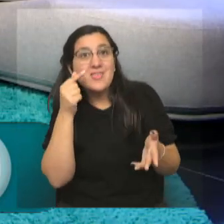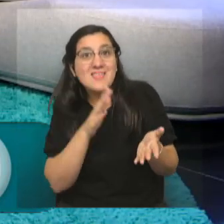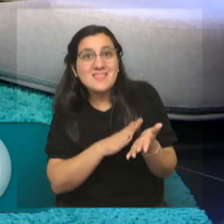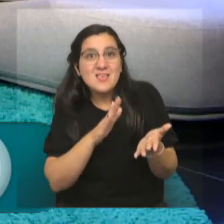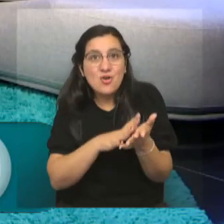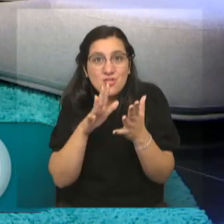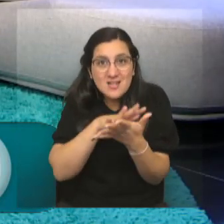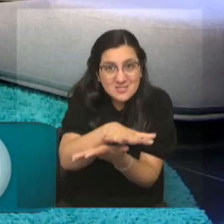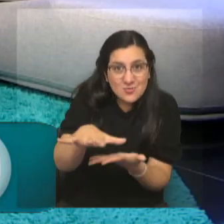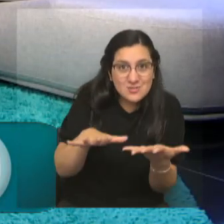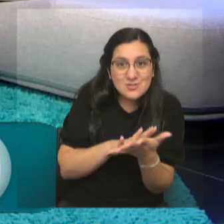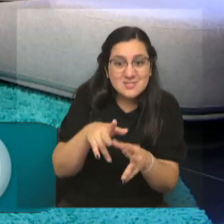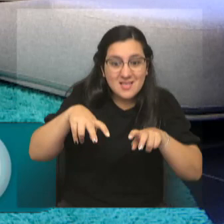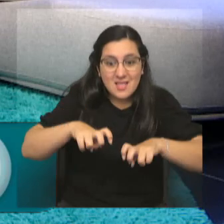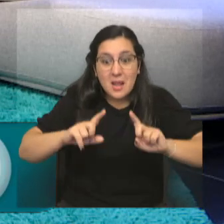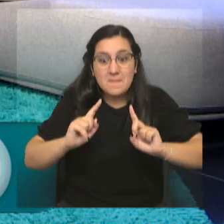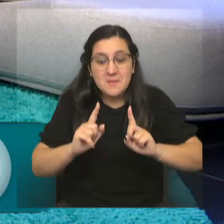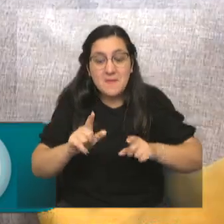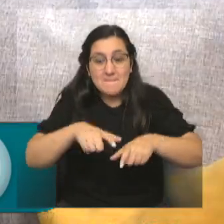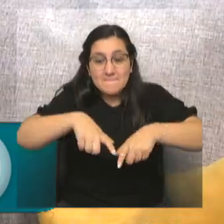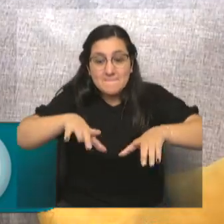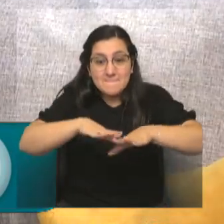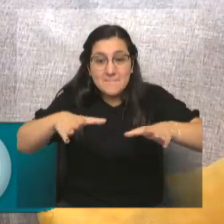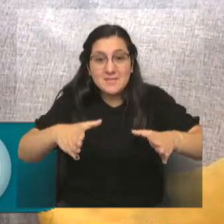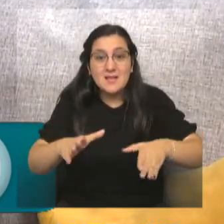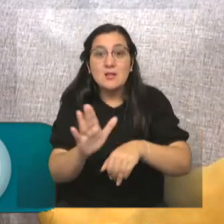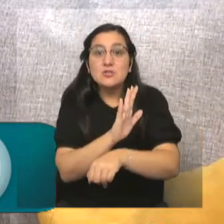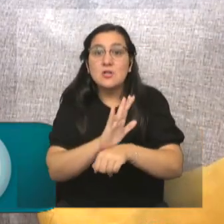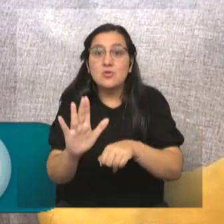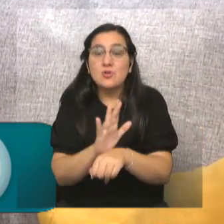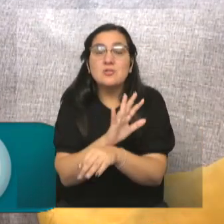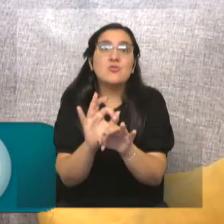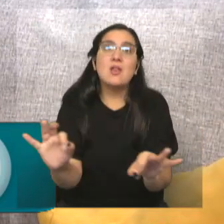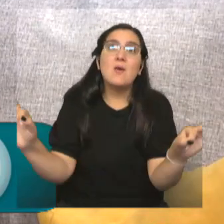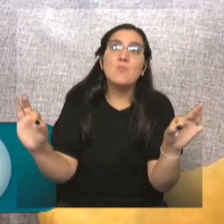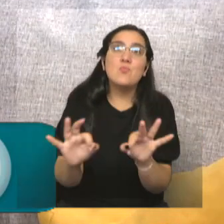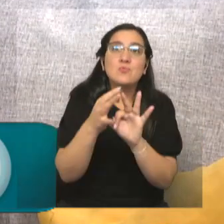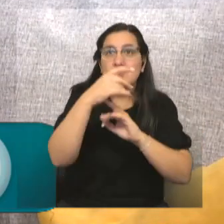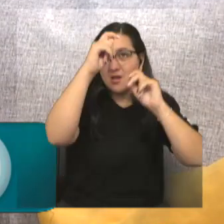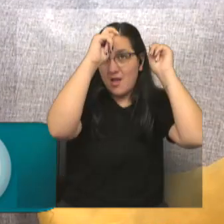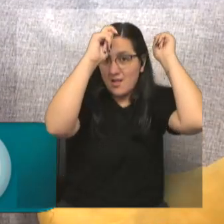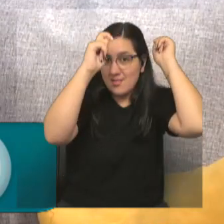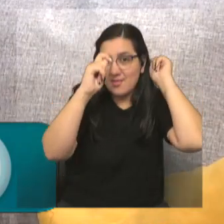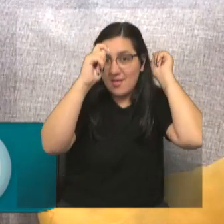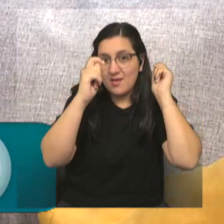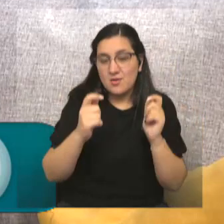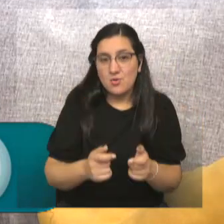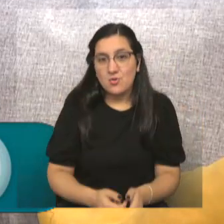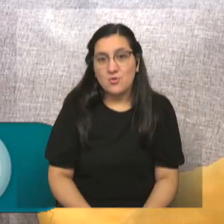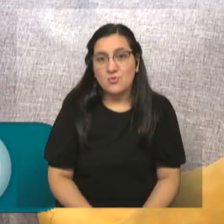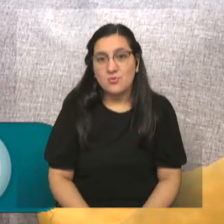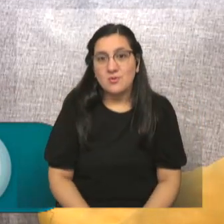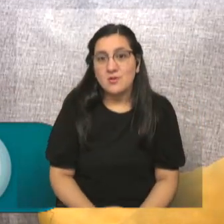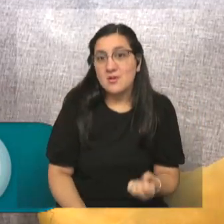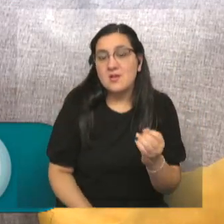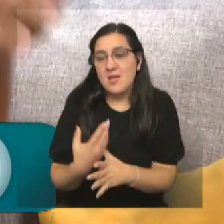está pasando, sentados en la misma mesa que los actores, donde la música, el tango, hacen, crean